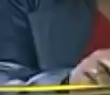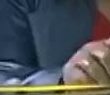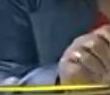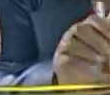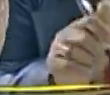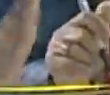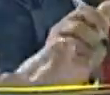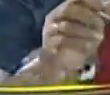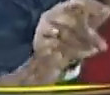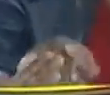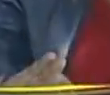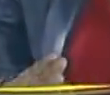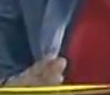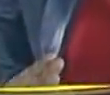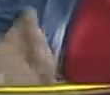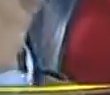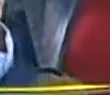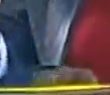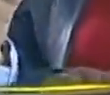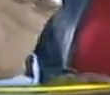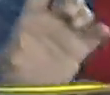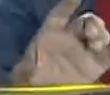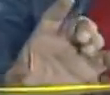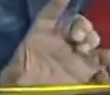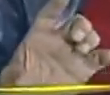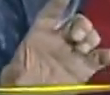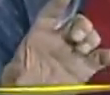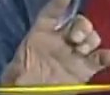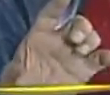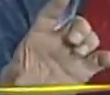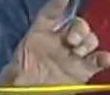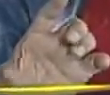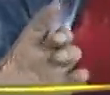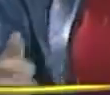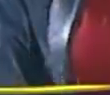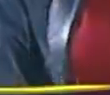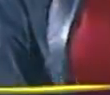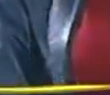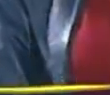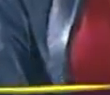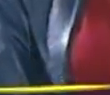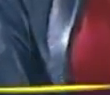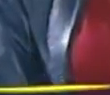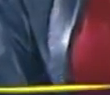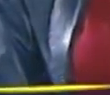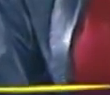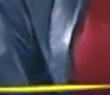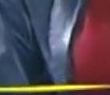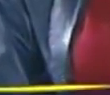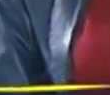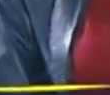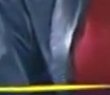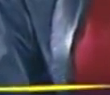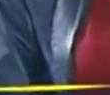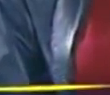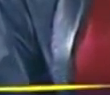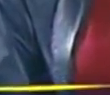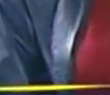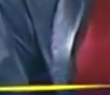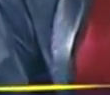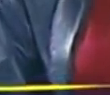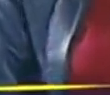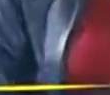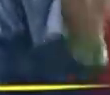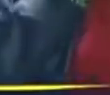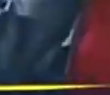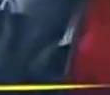que dejaron de gobernación fue el nombre, Gobernación del Táchira. Así que nosotros vamos a tener que en los próximos meses